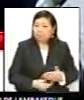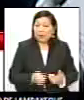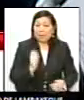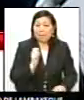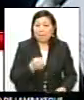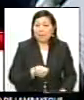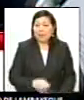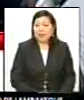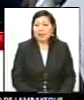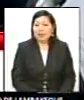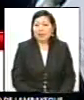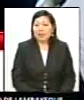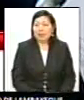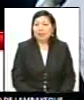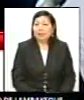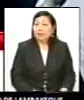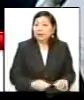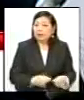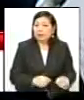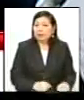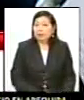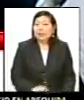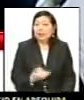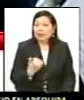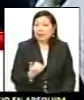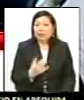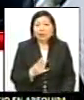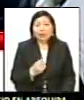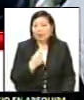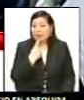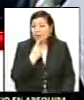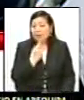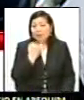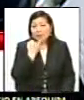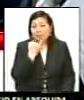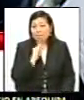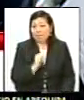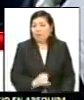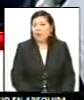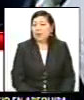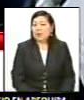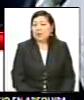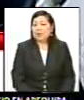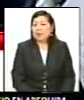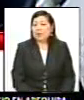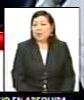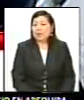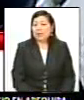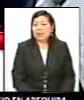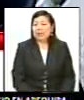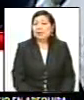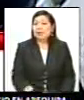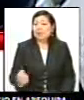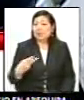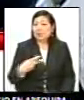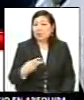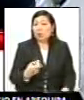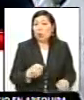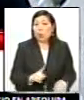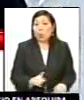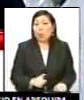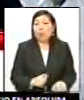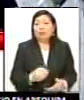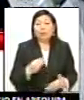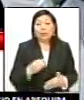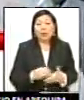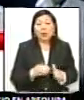multa, va por el lado del emplazamiento. Eso no lo dice el informe de calificación. Y segundo, cuando dice que ha infringido